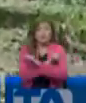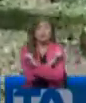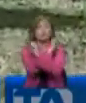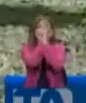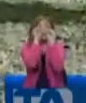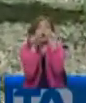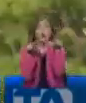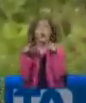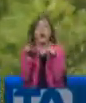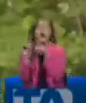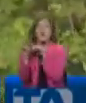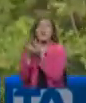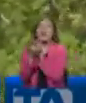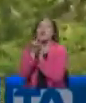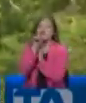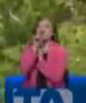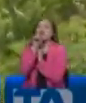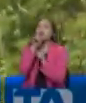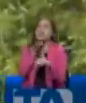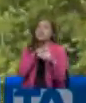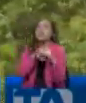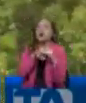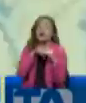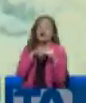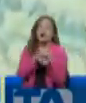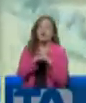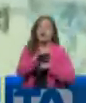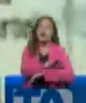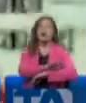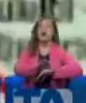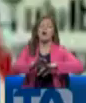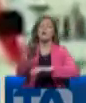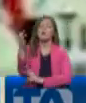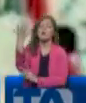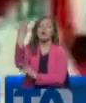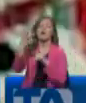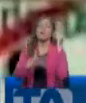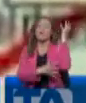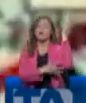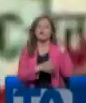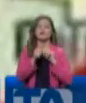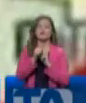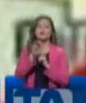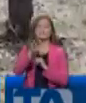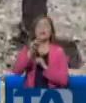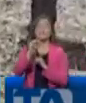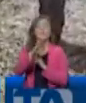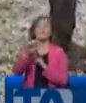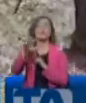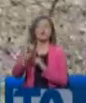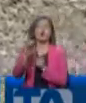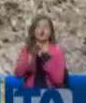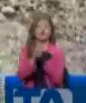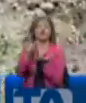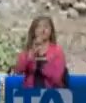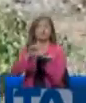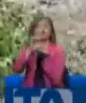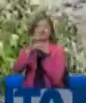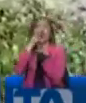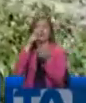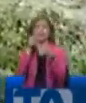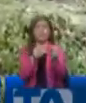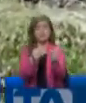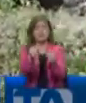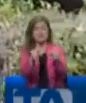pista clandestina al interior de una plantación de palma, ubicada en la parroquia Tambillo del cantón San Lorenzo. Al parecer, el piloto no